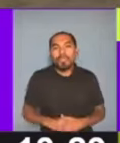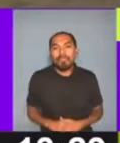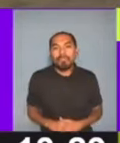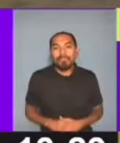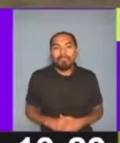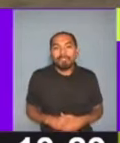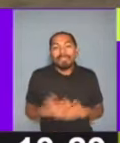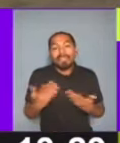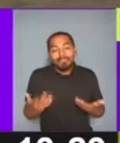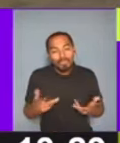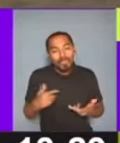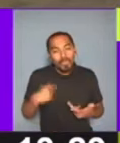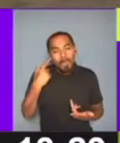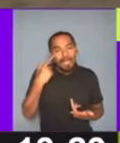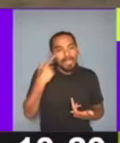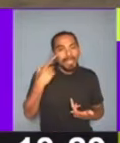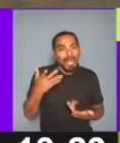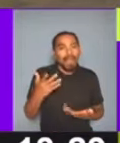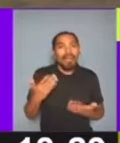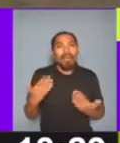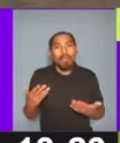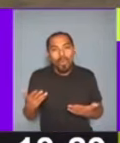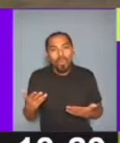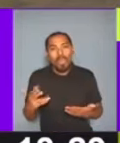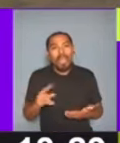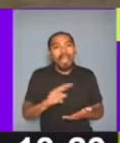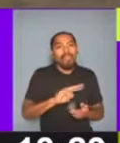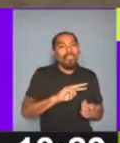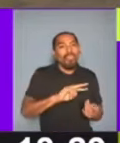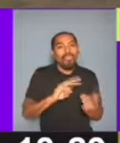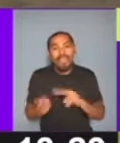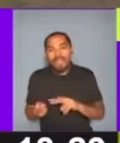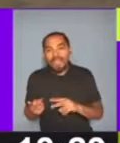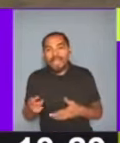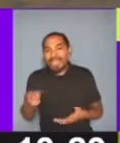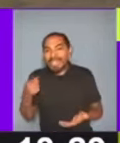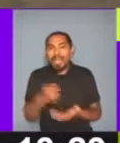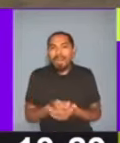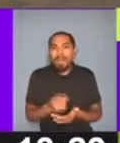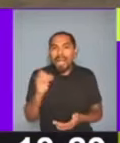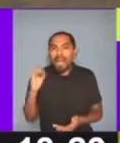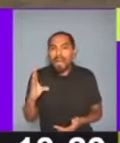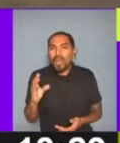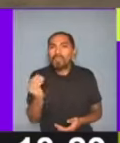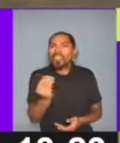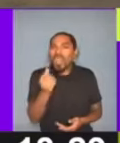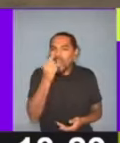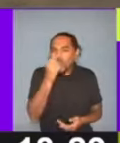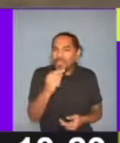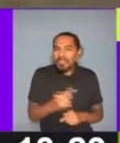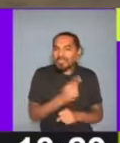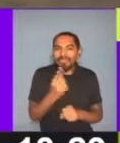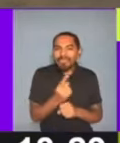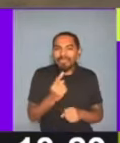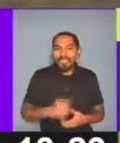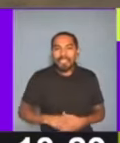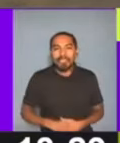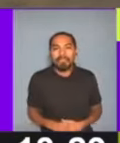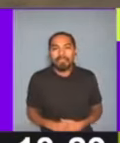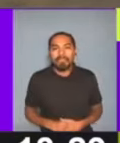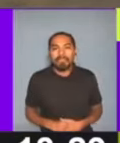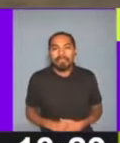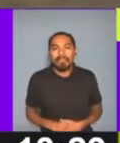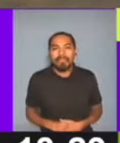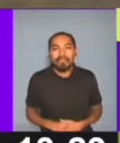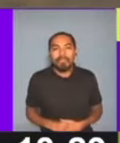transferencia bancaria, con un depósito que hasta hay una hora determinada de poderlo hacer también. Si hay alguna novedad de